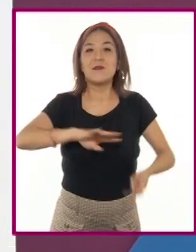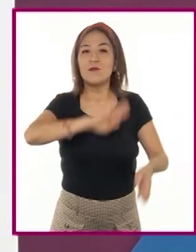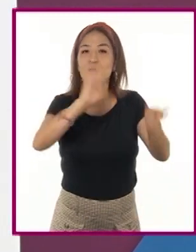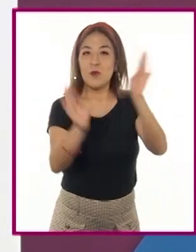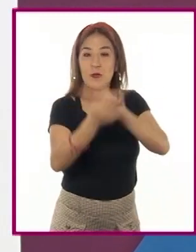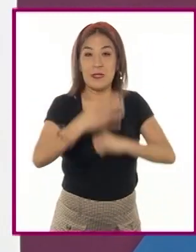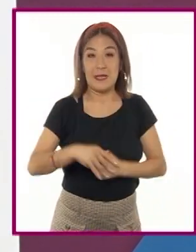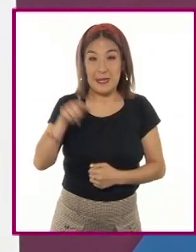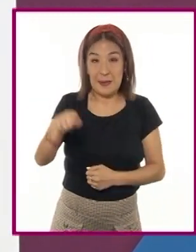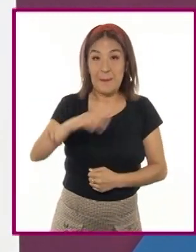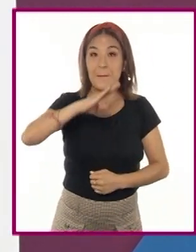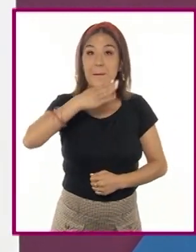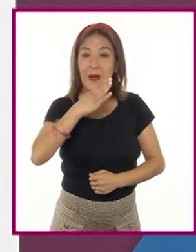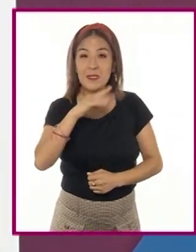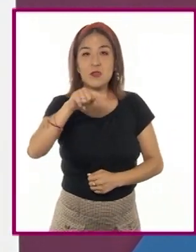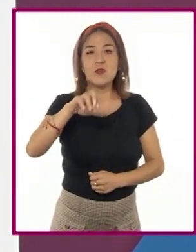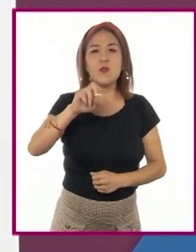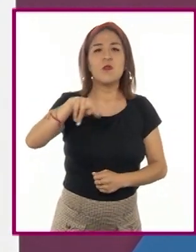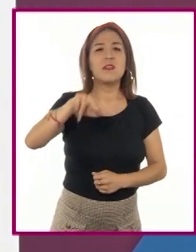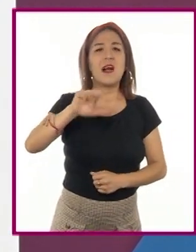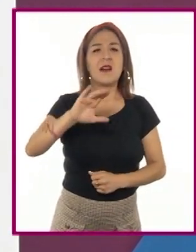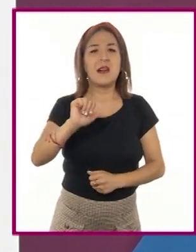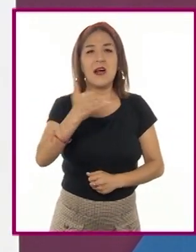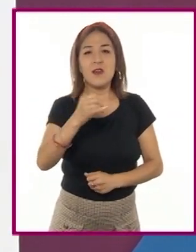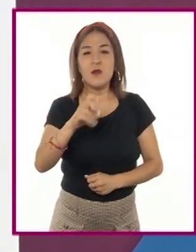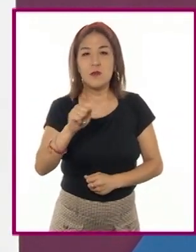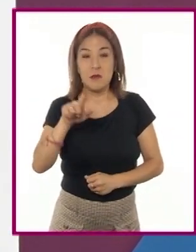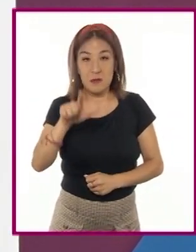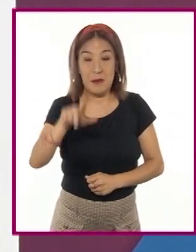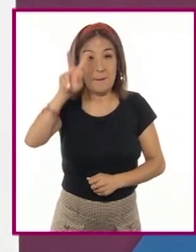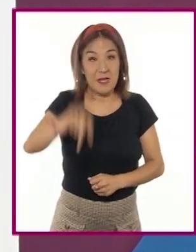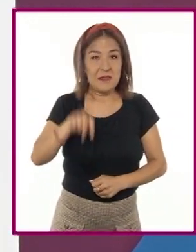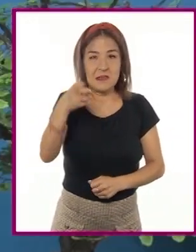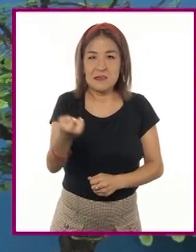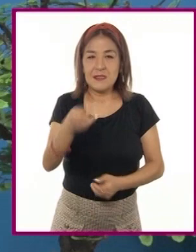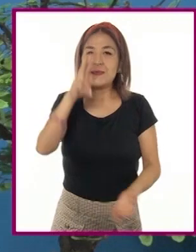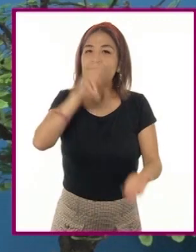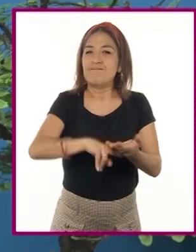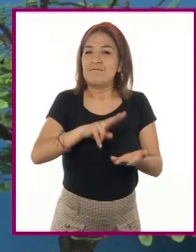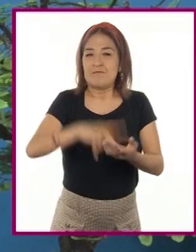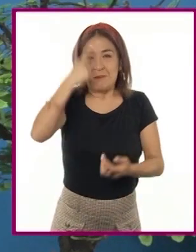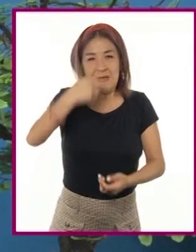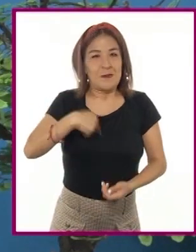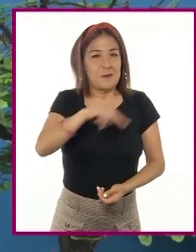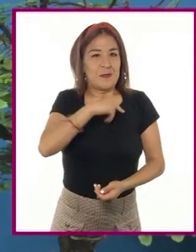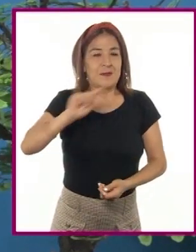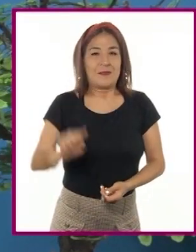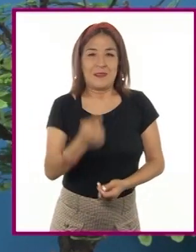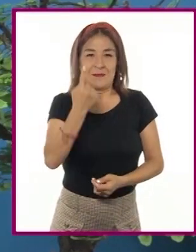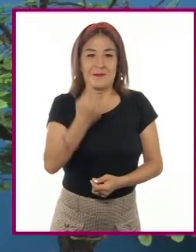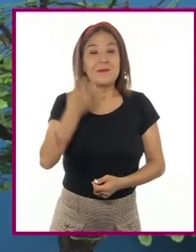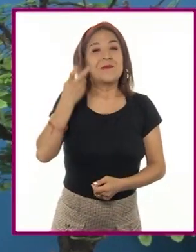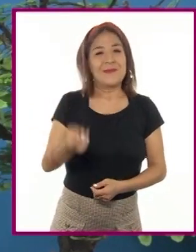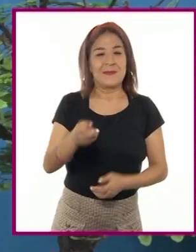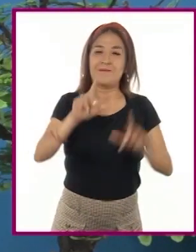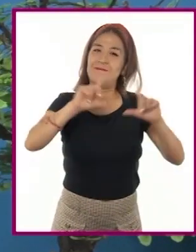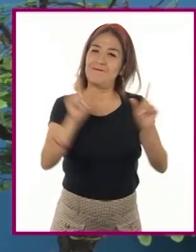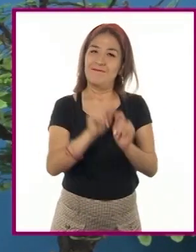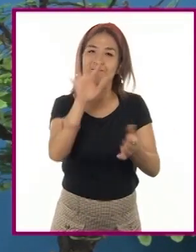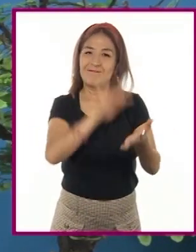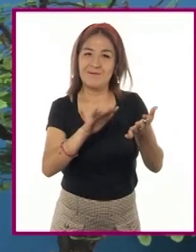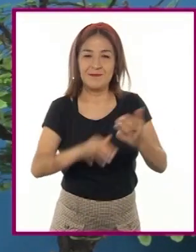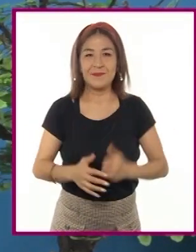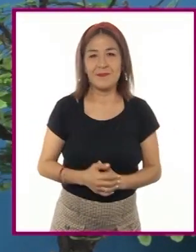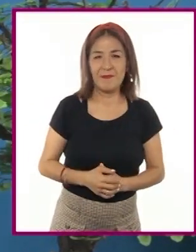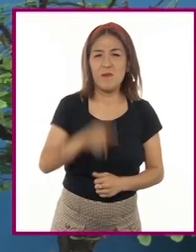maíz, tonacayotl, es lo en verdad valioso de nuestro ser. Hasta aquí la lectura. ¿Qué es lo que